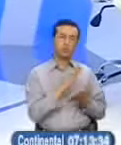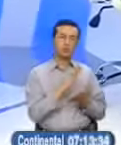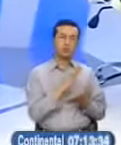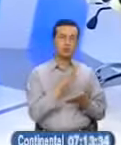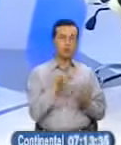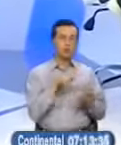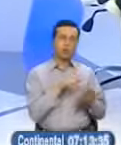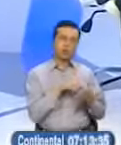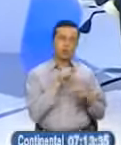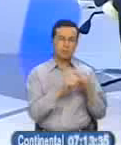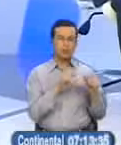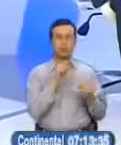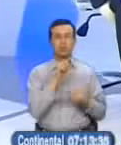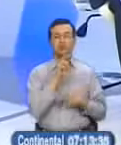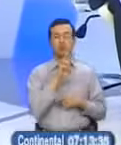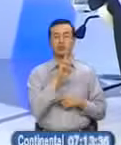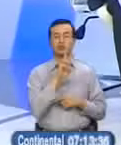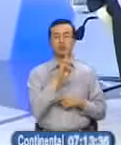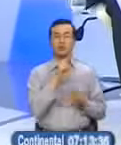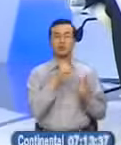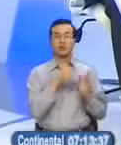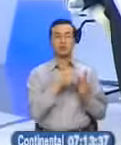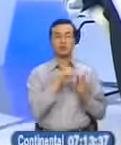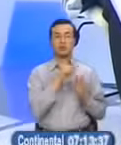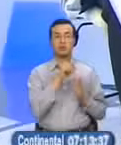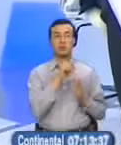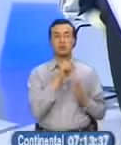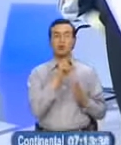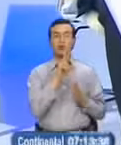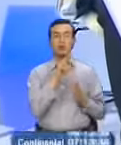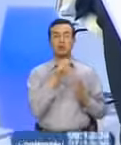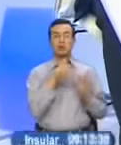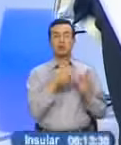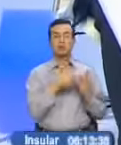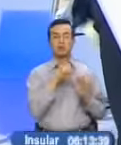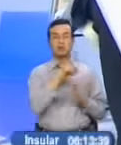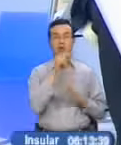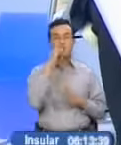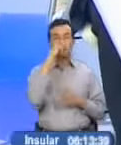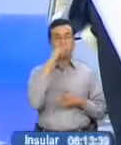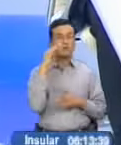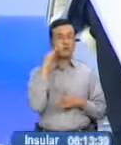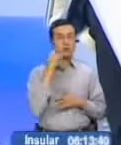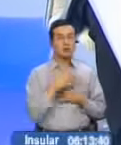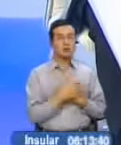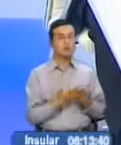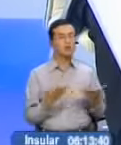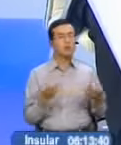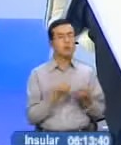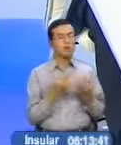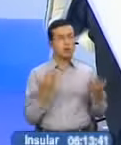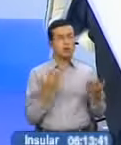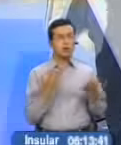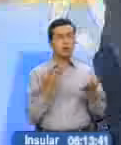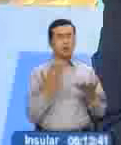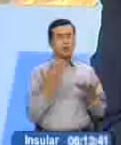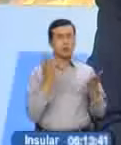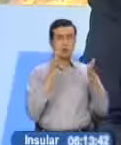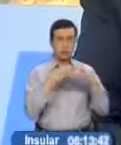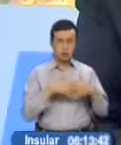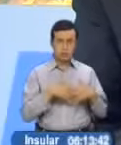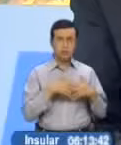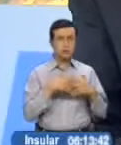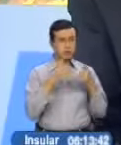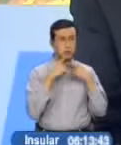estos 8.632 personas, de los cuales son 3.100 niños y niñas, no se ha aprovechado. De las crisis también